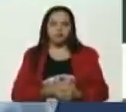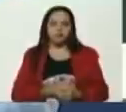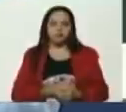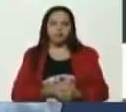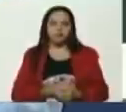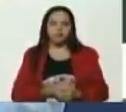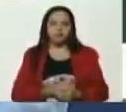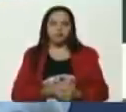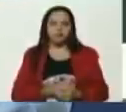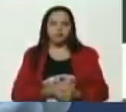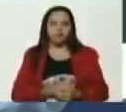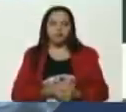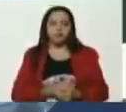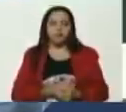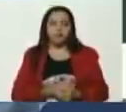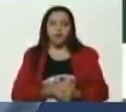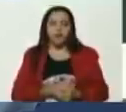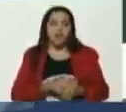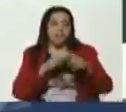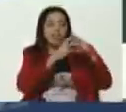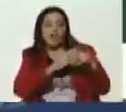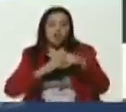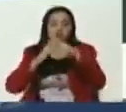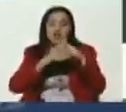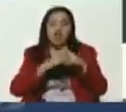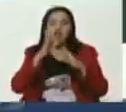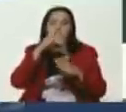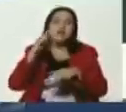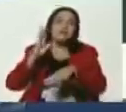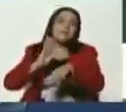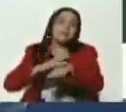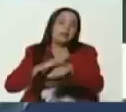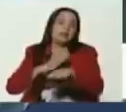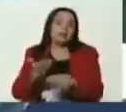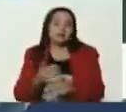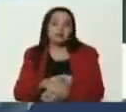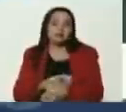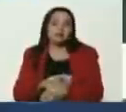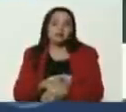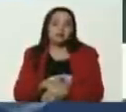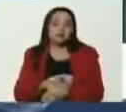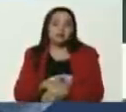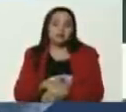Y ellos no nos van a perdonar nunca, como no le perdonan a Haití. Que Haití haya sido el